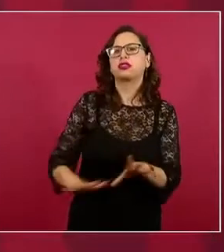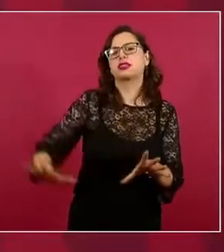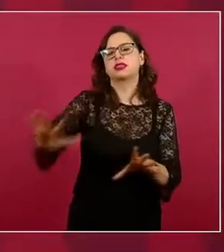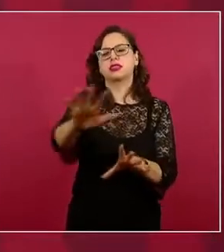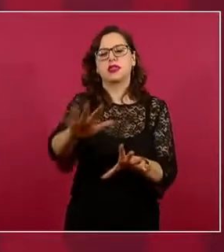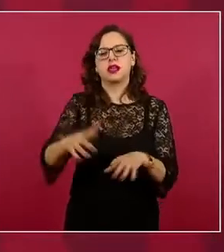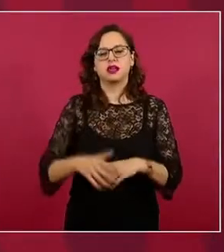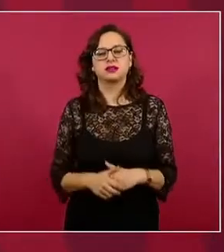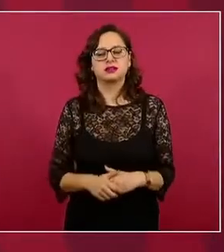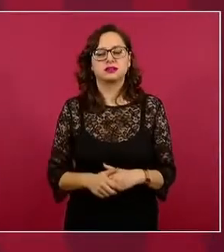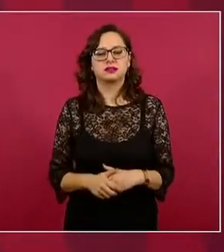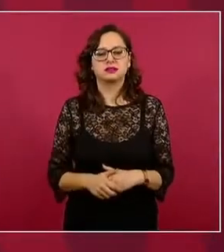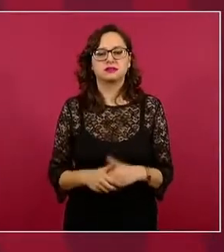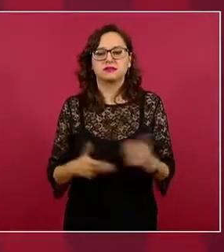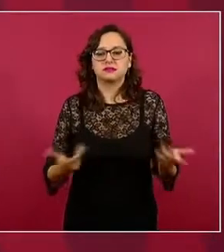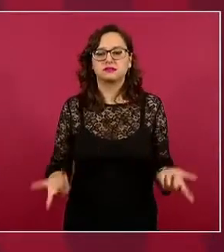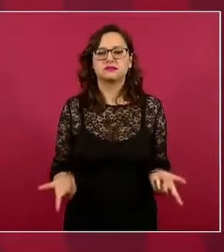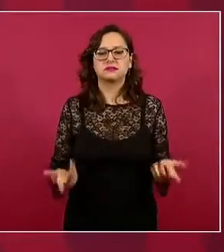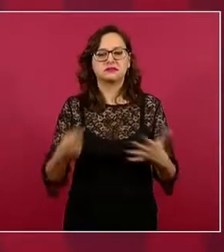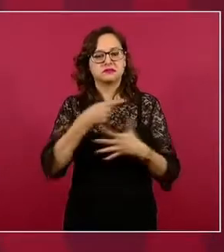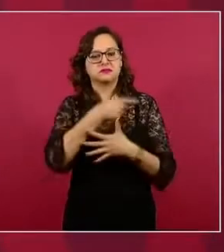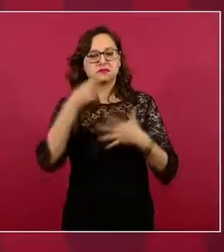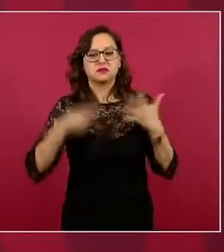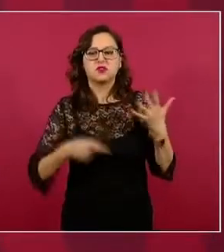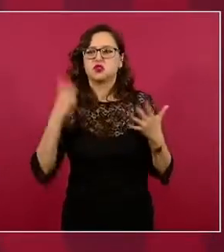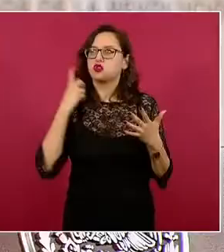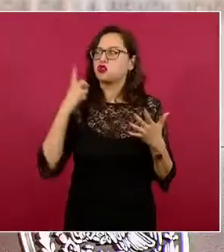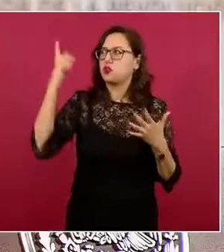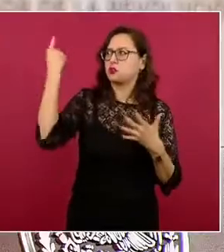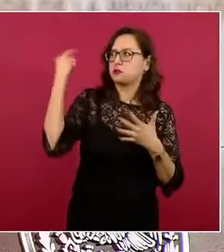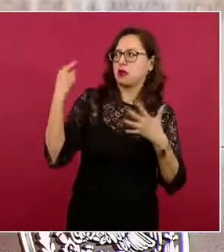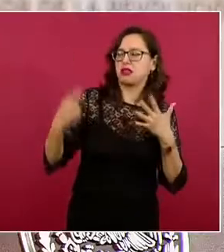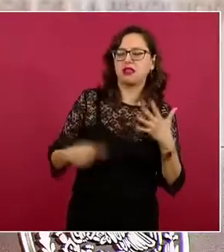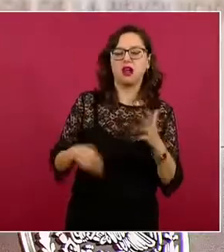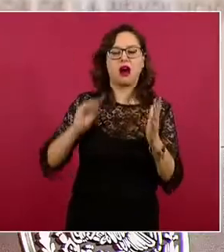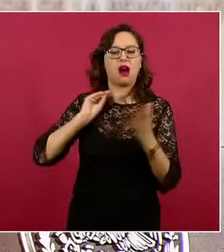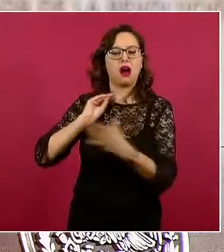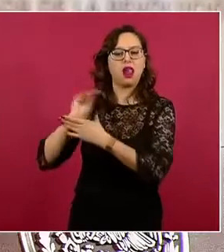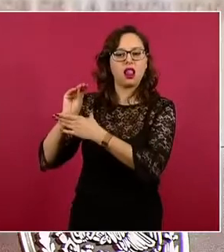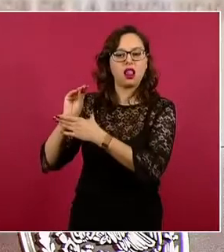o sea, es olvidar los mandamientos. O sea, eso es una gran hipocresía.